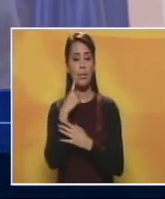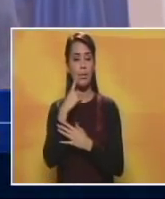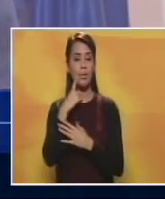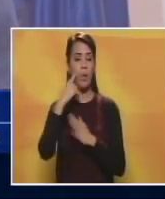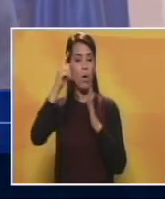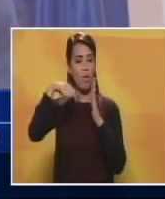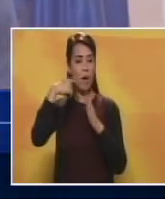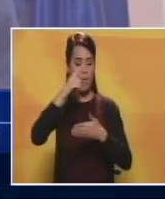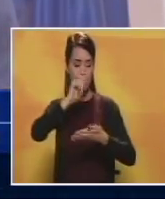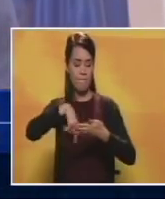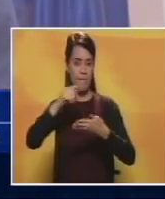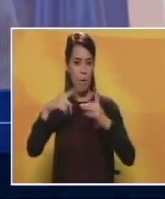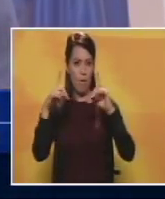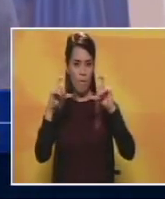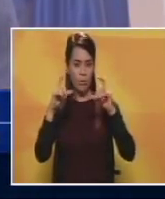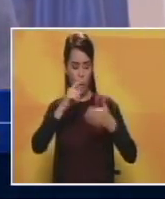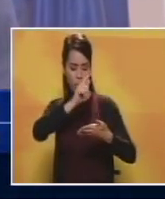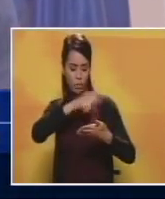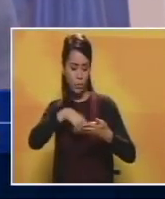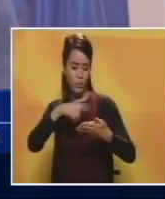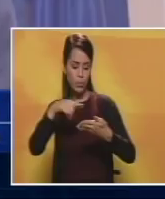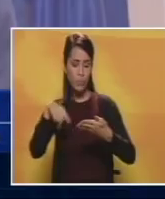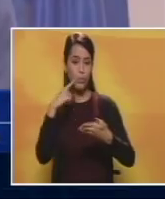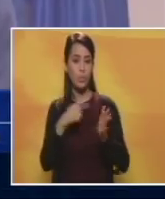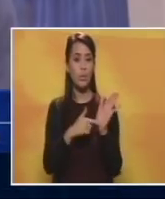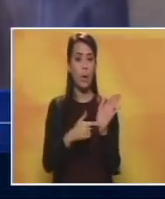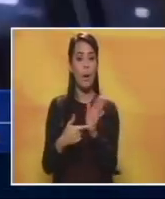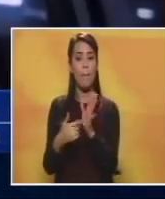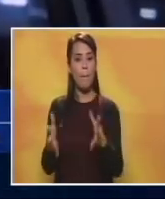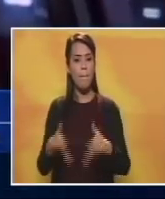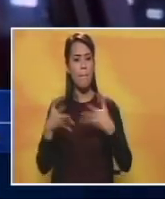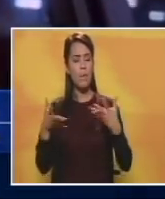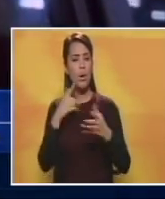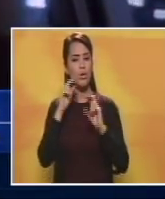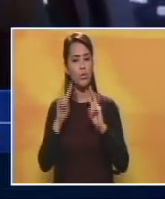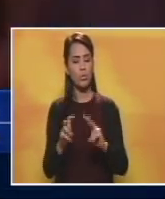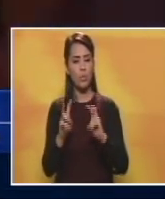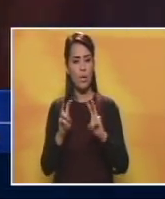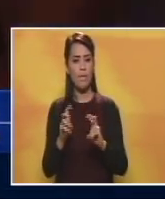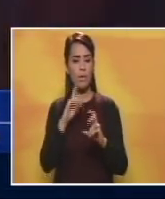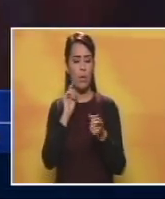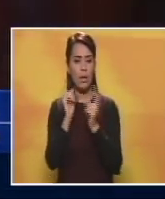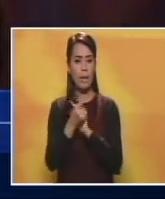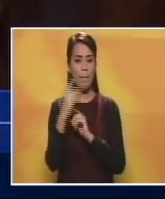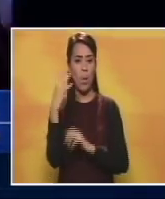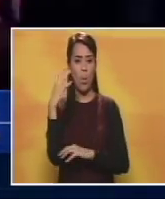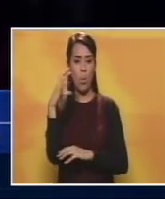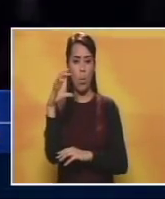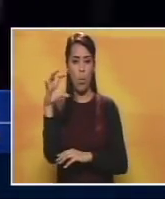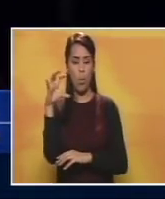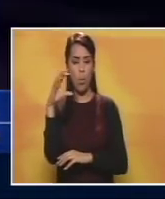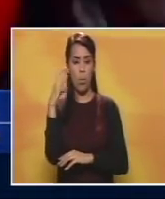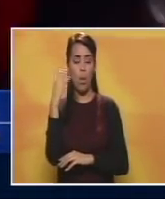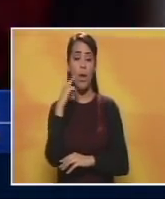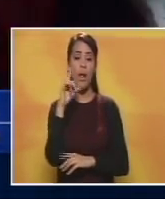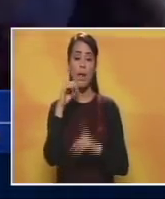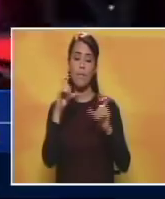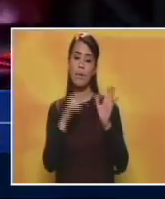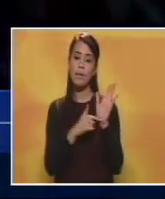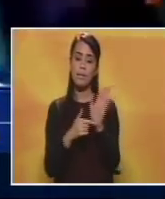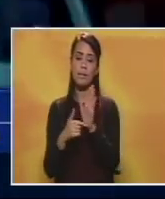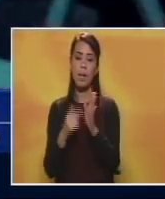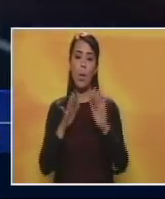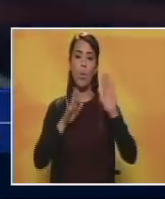una de las fotografías adhesivas que llevaba uno de los tranvías para promocionar una cumbre contra el cambio climático. El retrato salió a la venta en